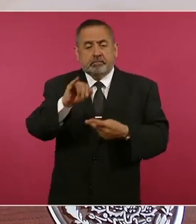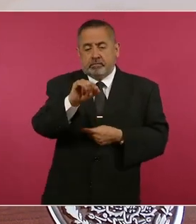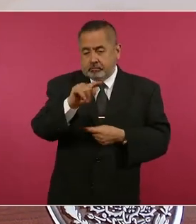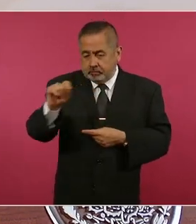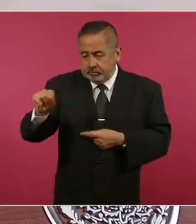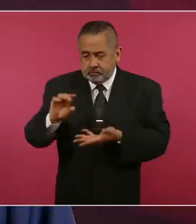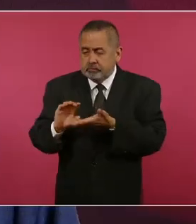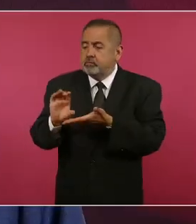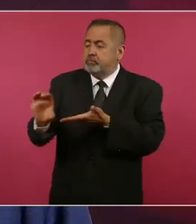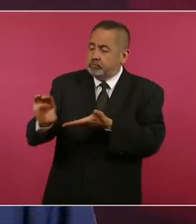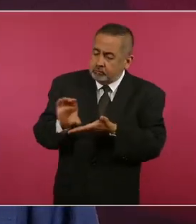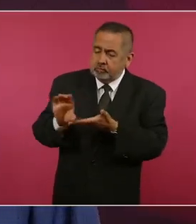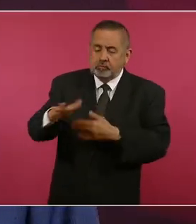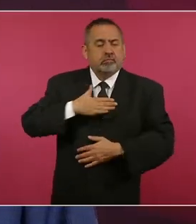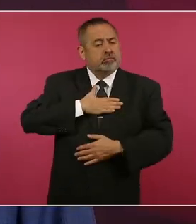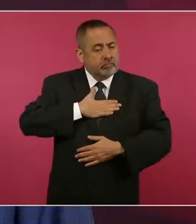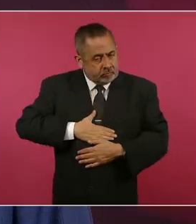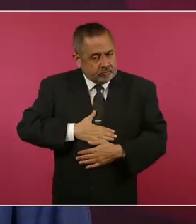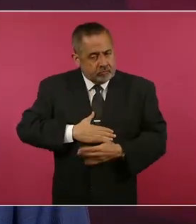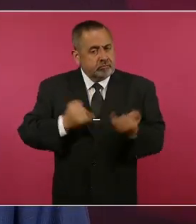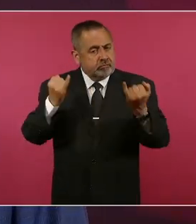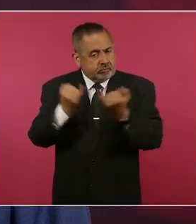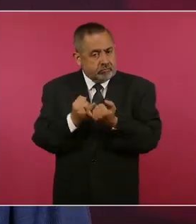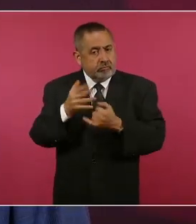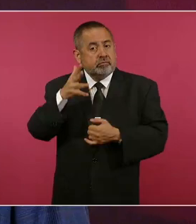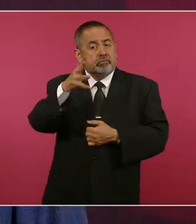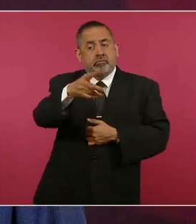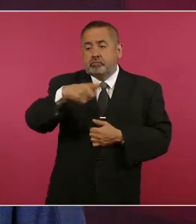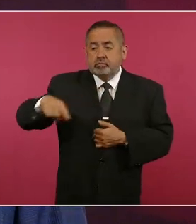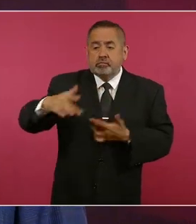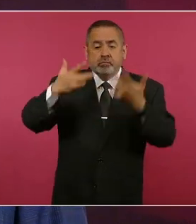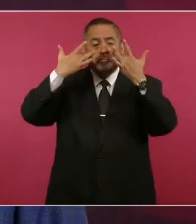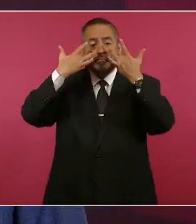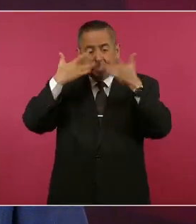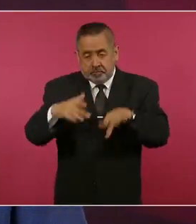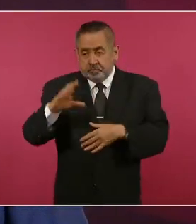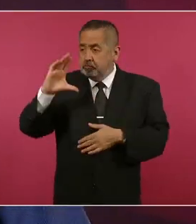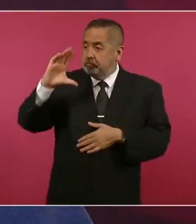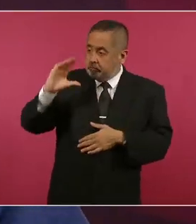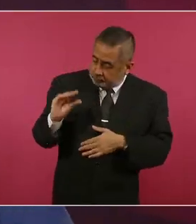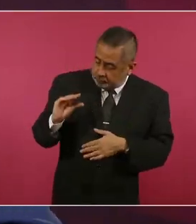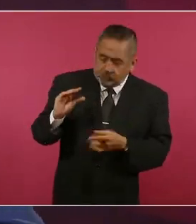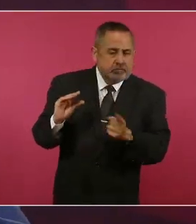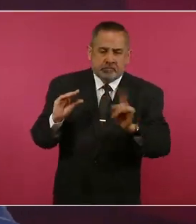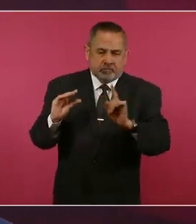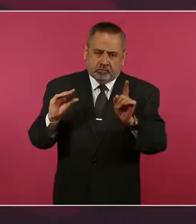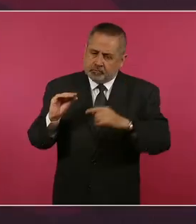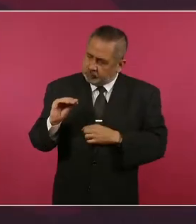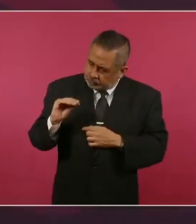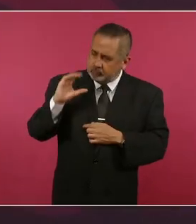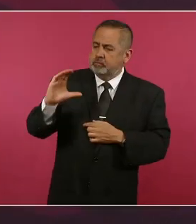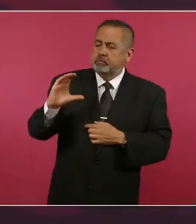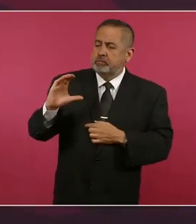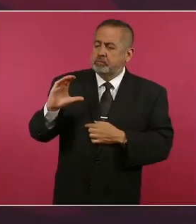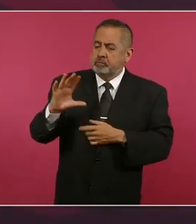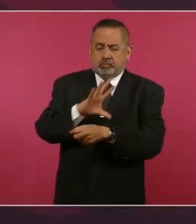reciba lo justo cuando se jubile. Es